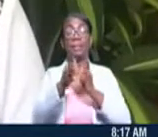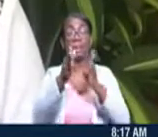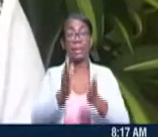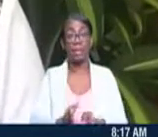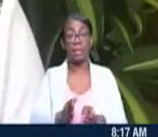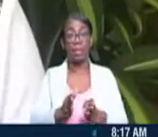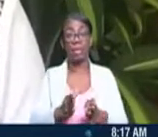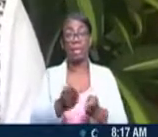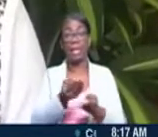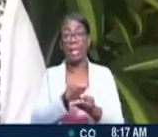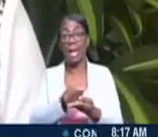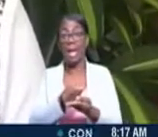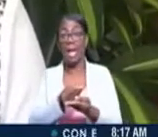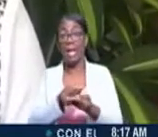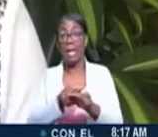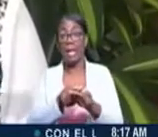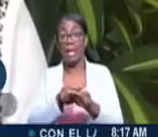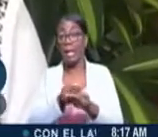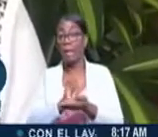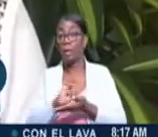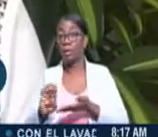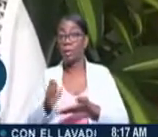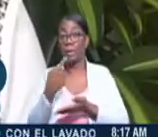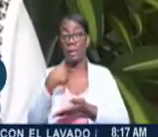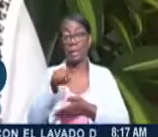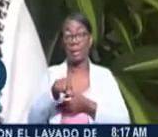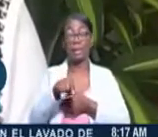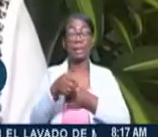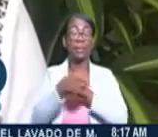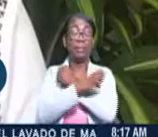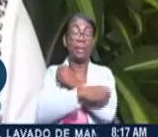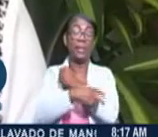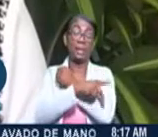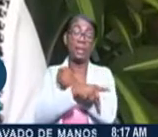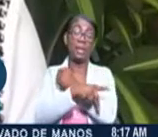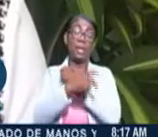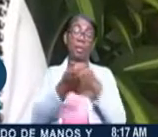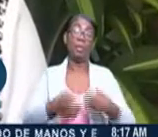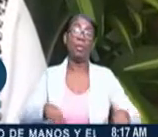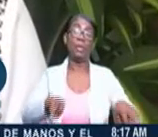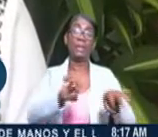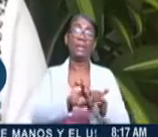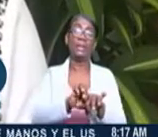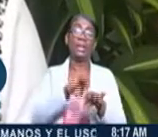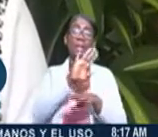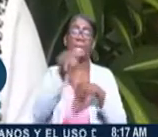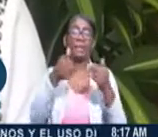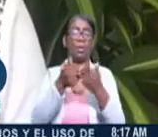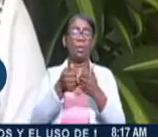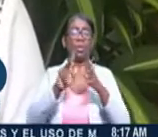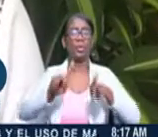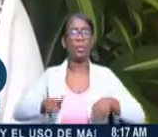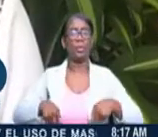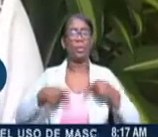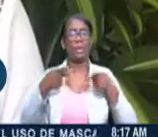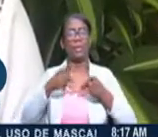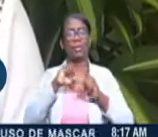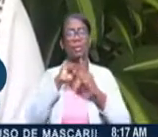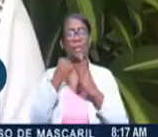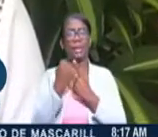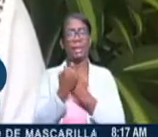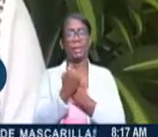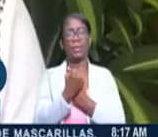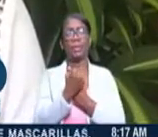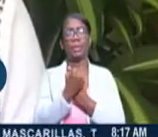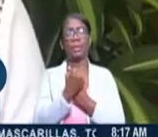economía de este país y la verdad que es muy importante en estos tiempos de COVID, que estamos todos viviendo una situación inédita